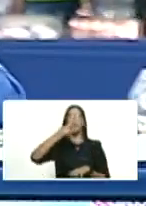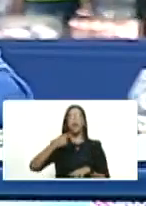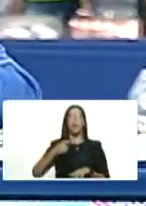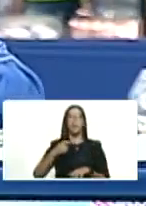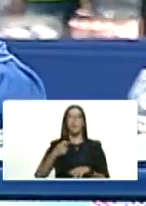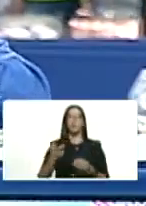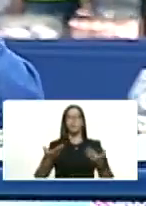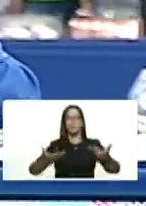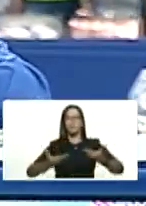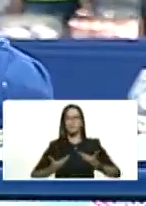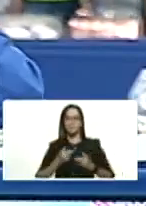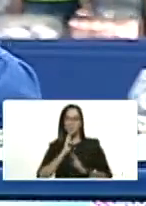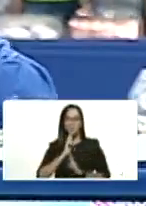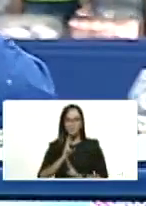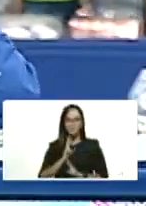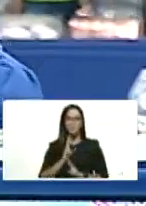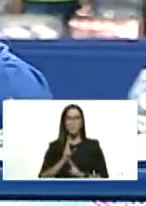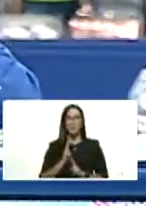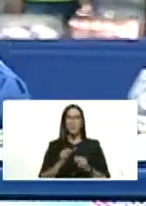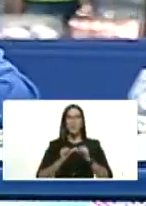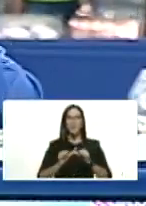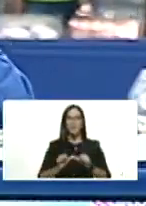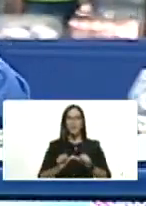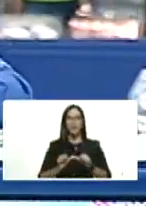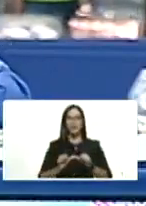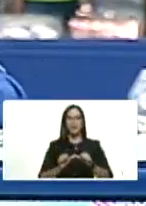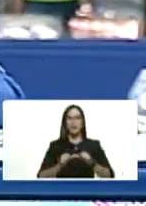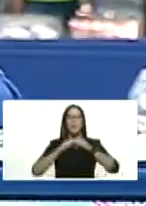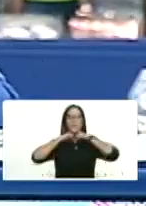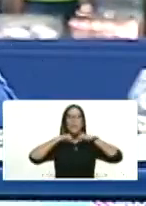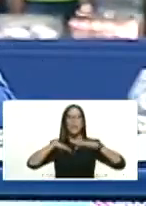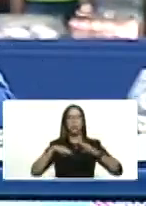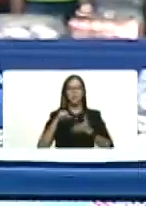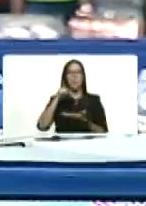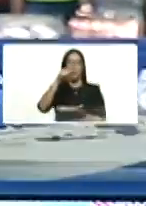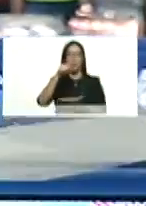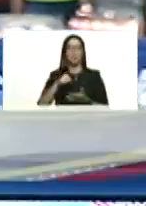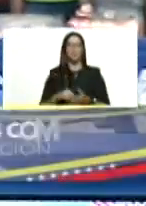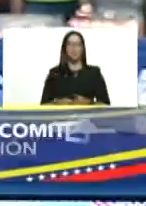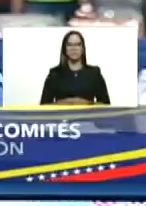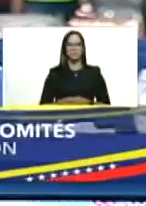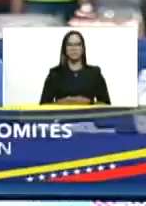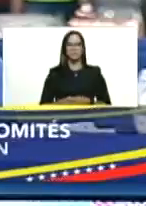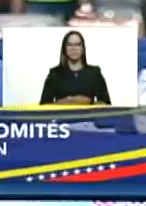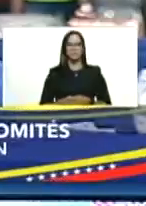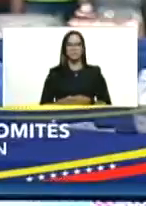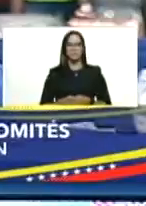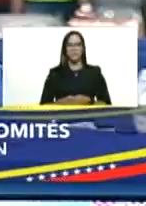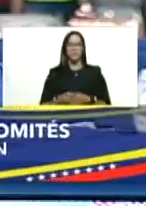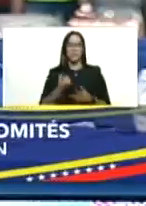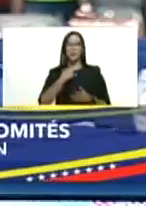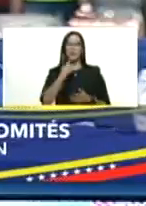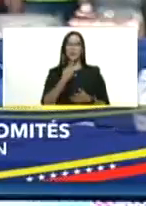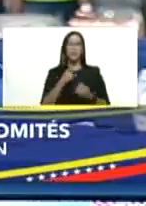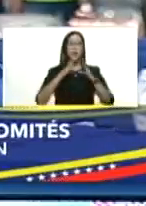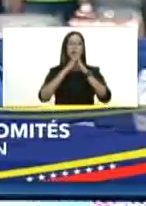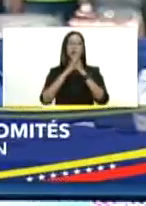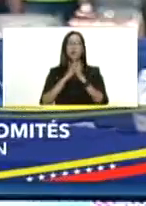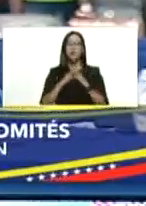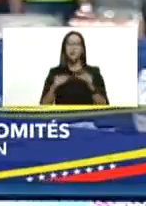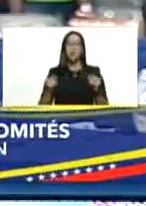como resultado esta respuesta permanente, milagrosa de los CLAP. Y es lo que yo le digo a todos los que